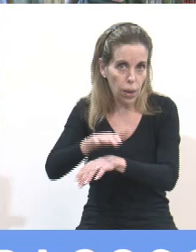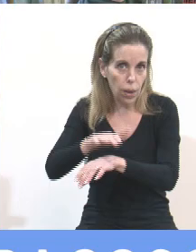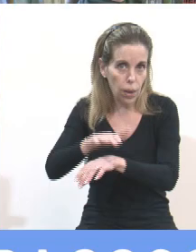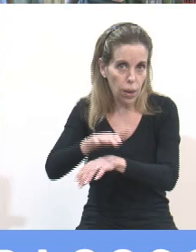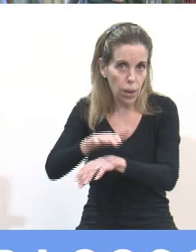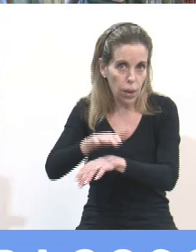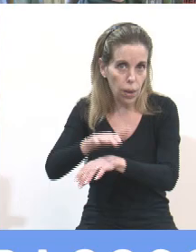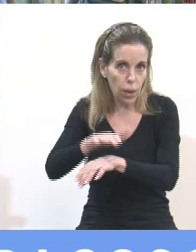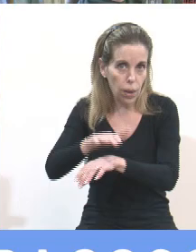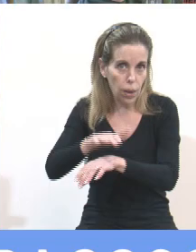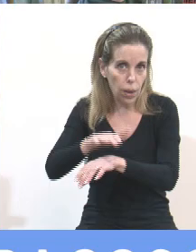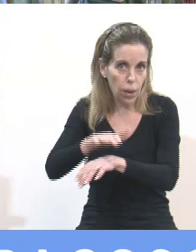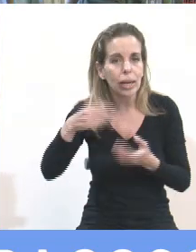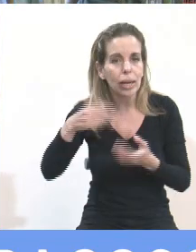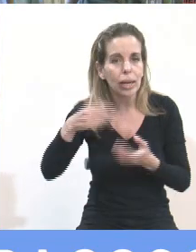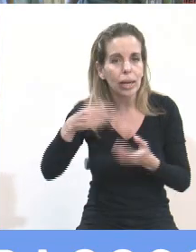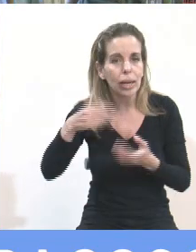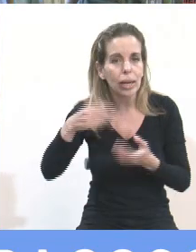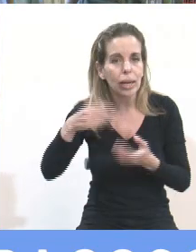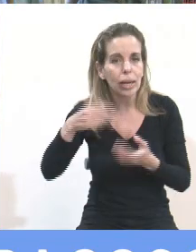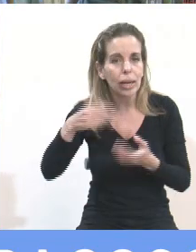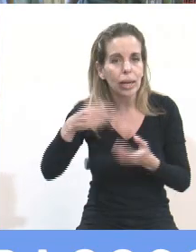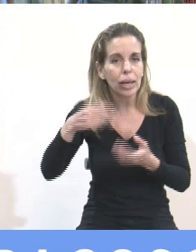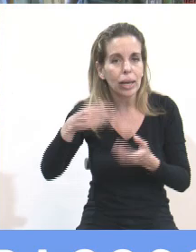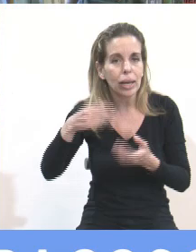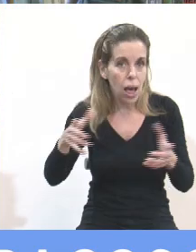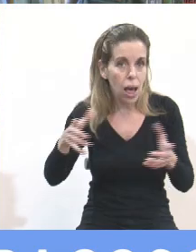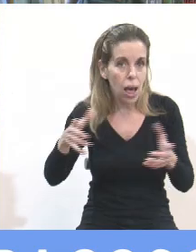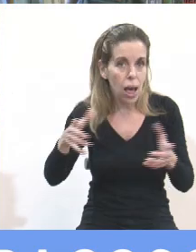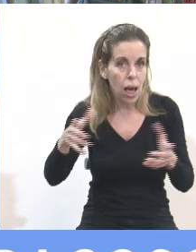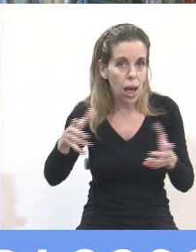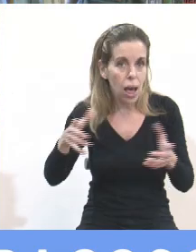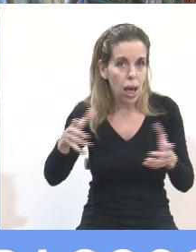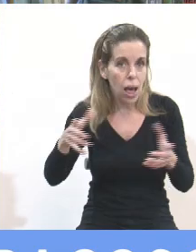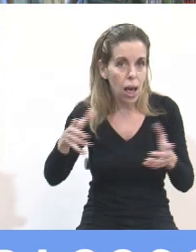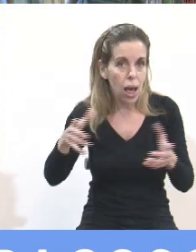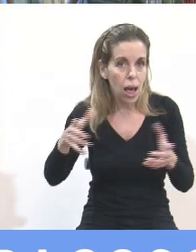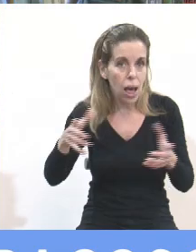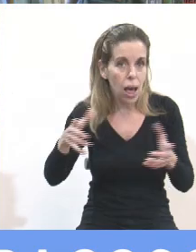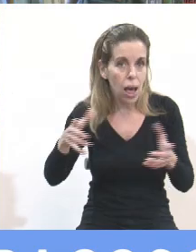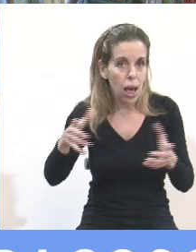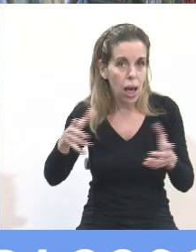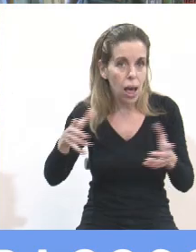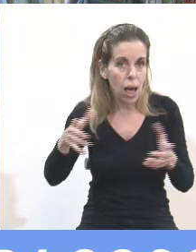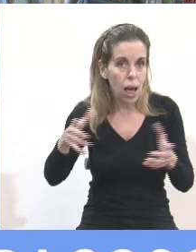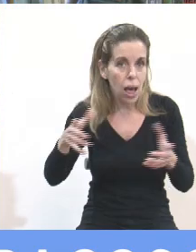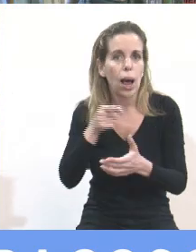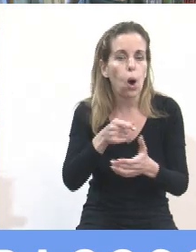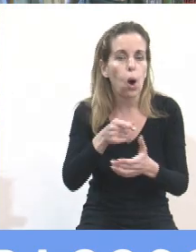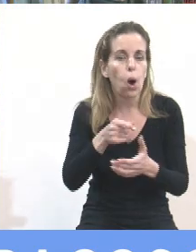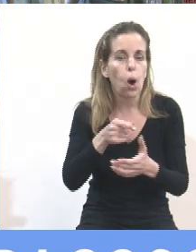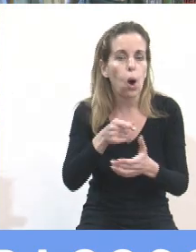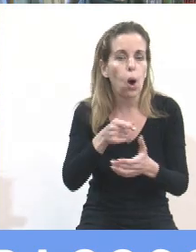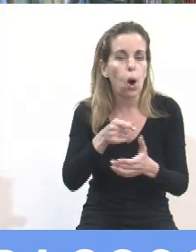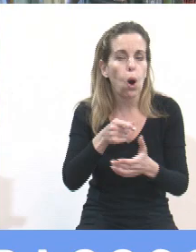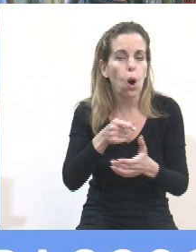Beatriz Mirkin, el 13 de noviembre se conmemora el Día Nacional de la Lucha contra el Grooming. El